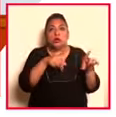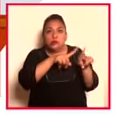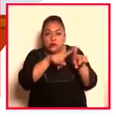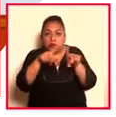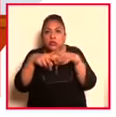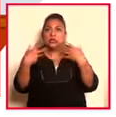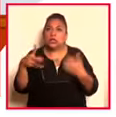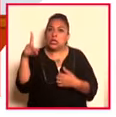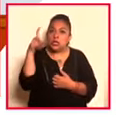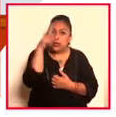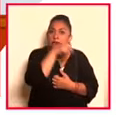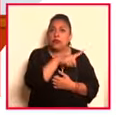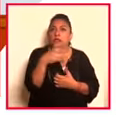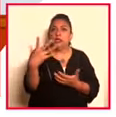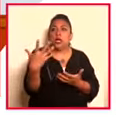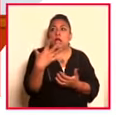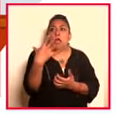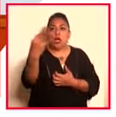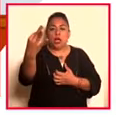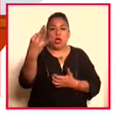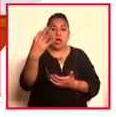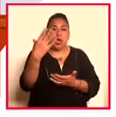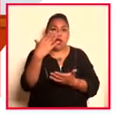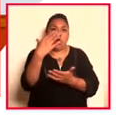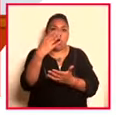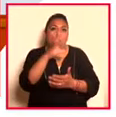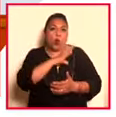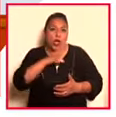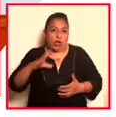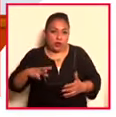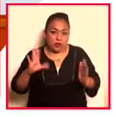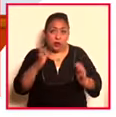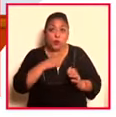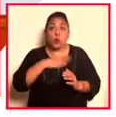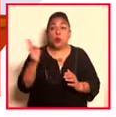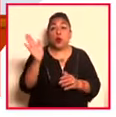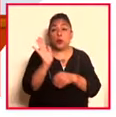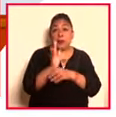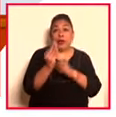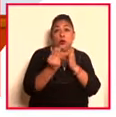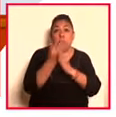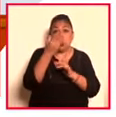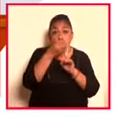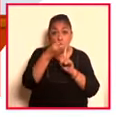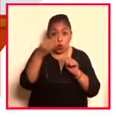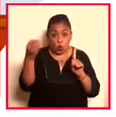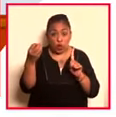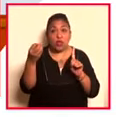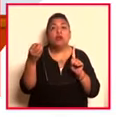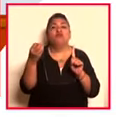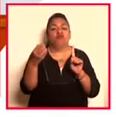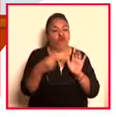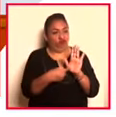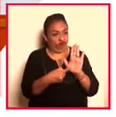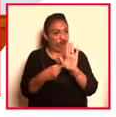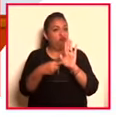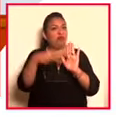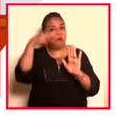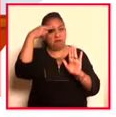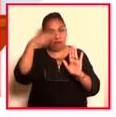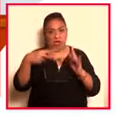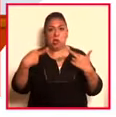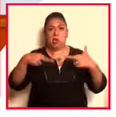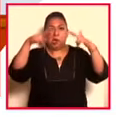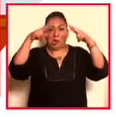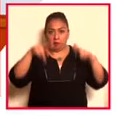difícil que es conseguir una nominación. Afortunadamente, Nuevo Orden salió a dar la cara por México.